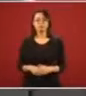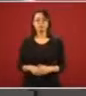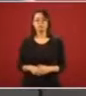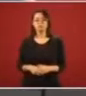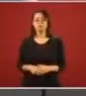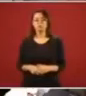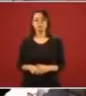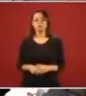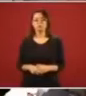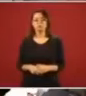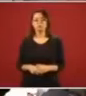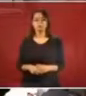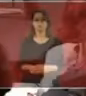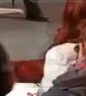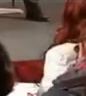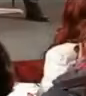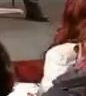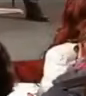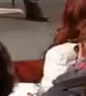si